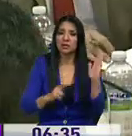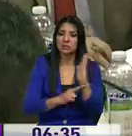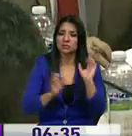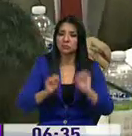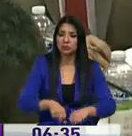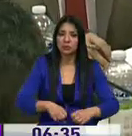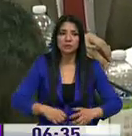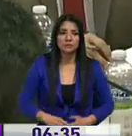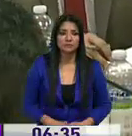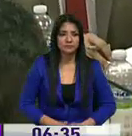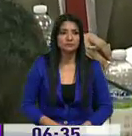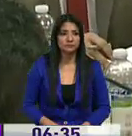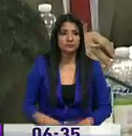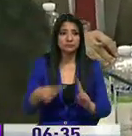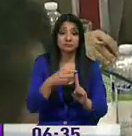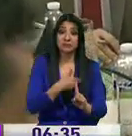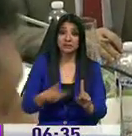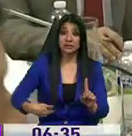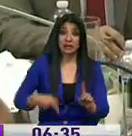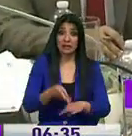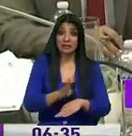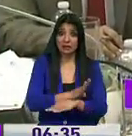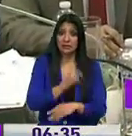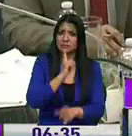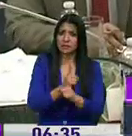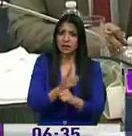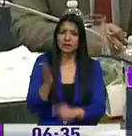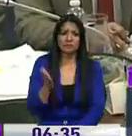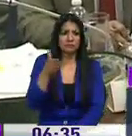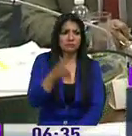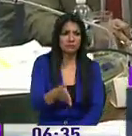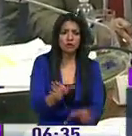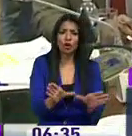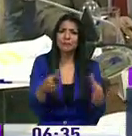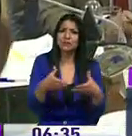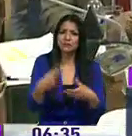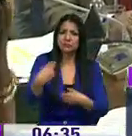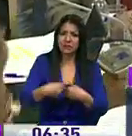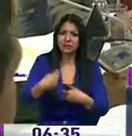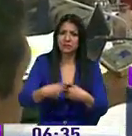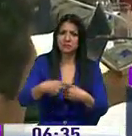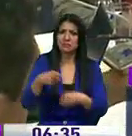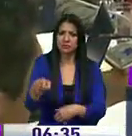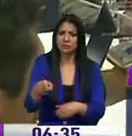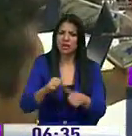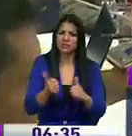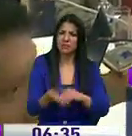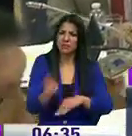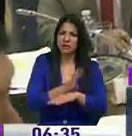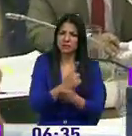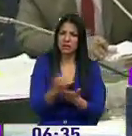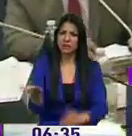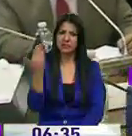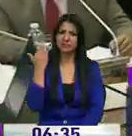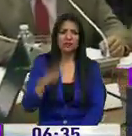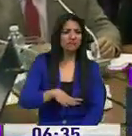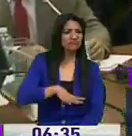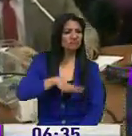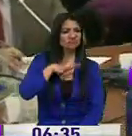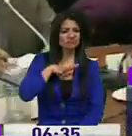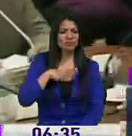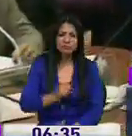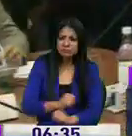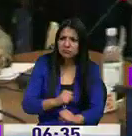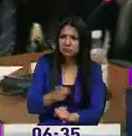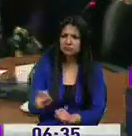habilitar la firma que tú eres se comportó de manera inadecuada cuando acudió a la comisión de participación en la asamblea la semana pasada que no entregar información